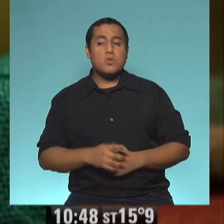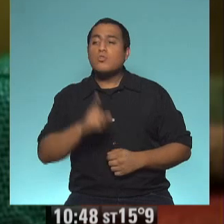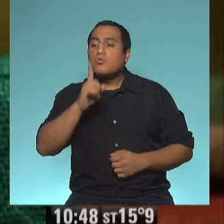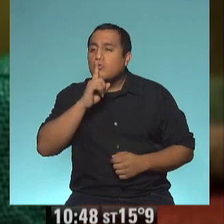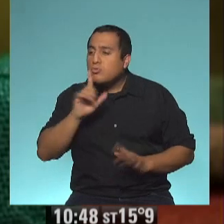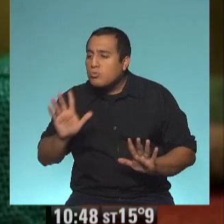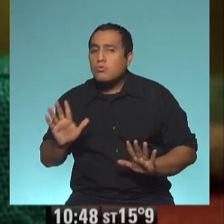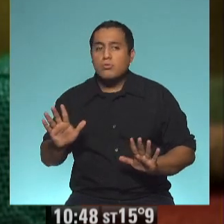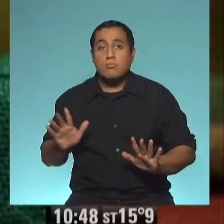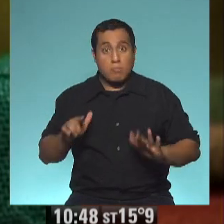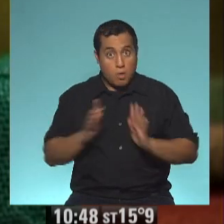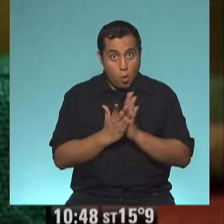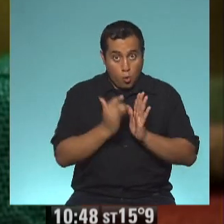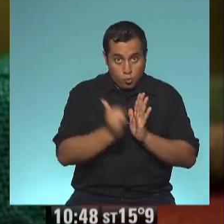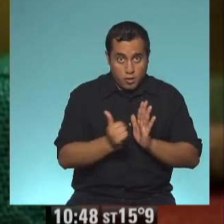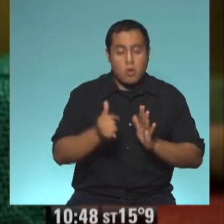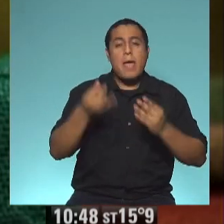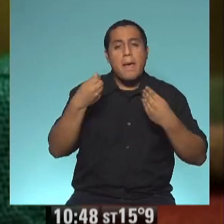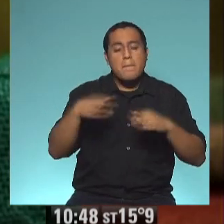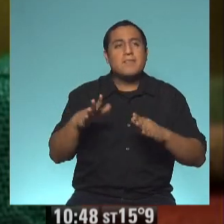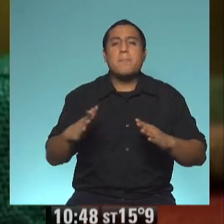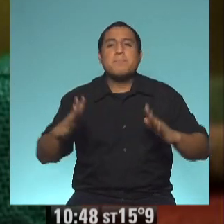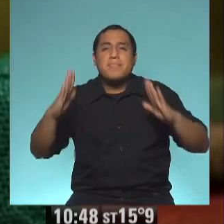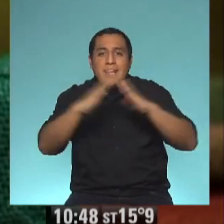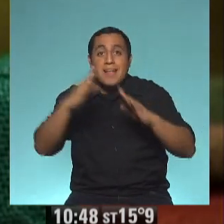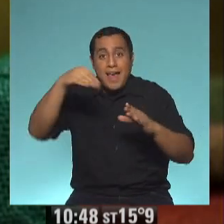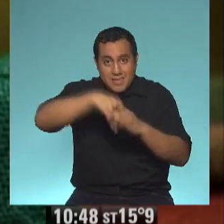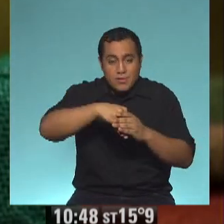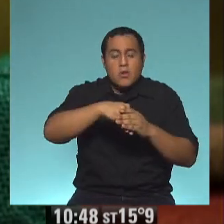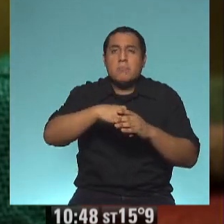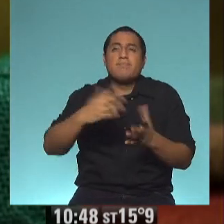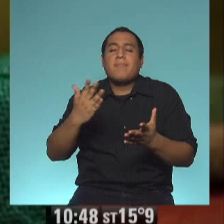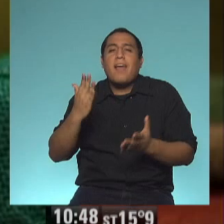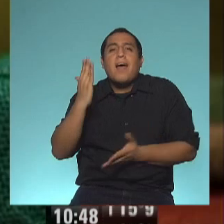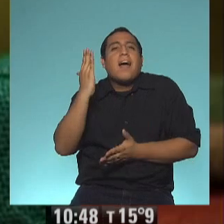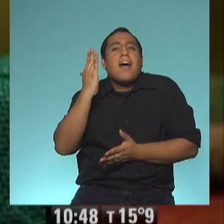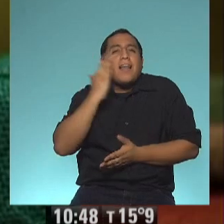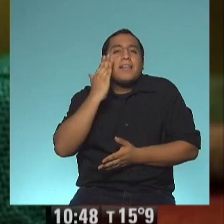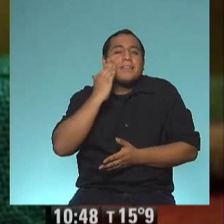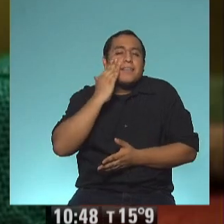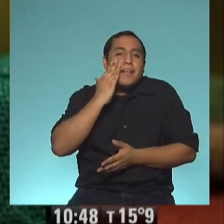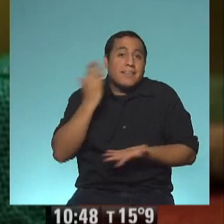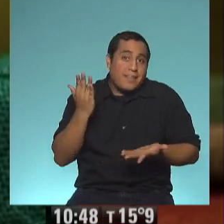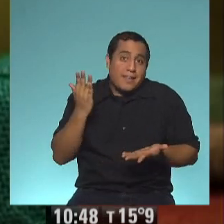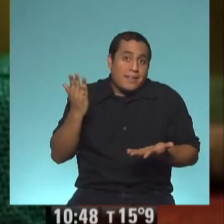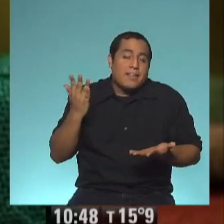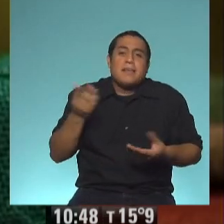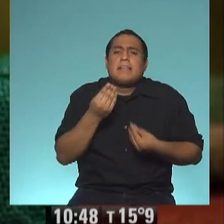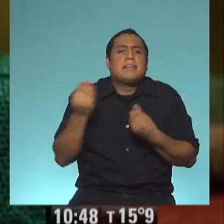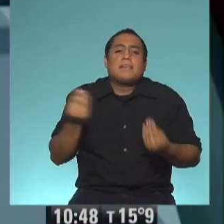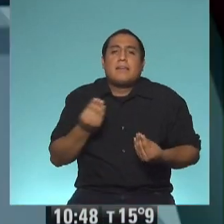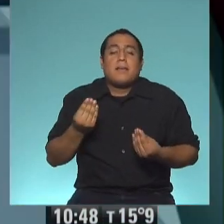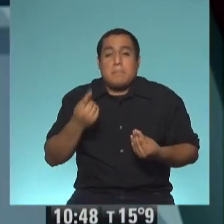este cuento comienza en el living de una casa en esas tardes donde lo único que está despierto se la modorra